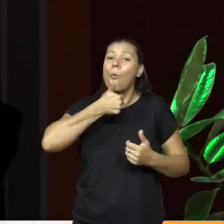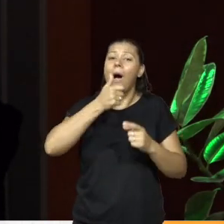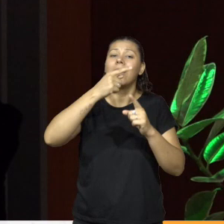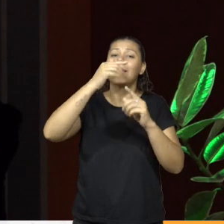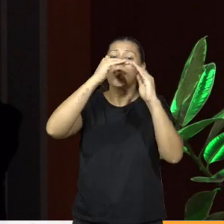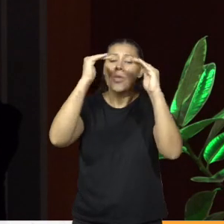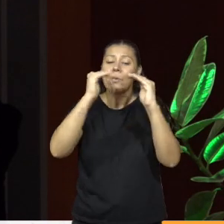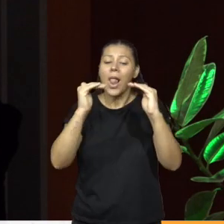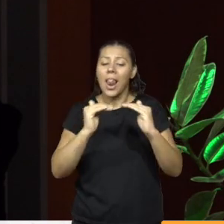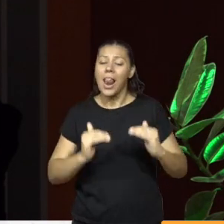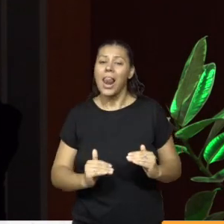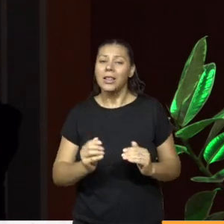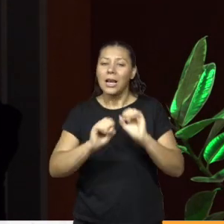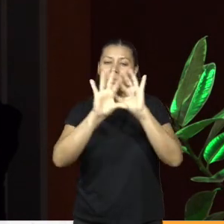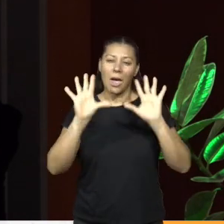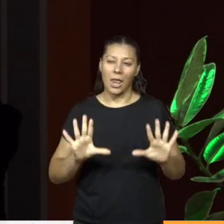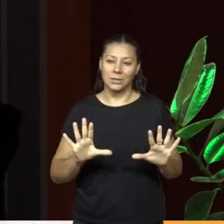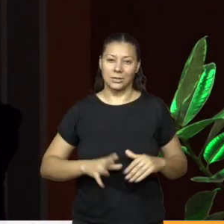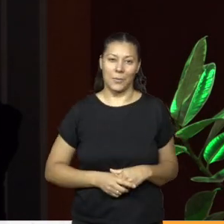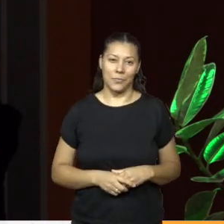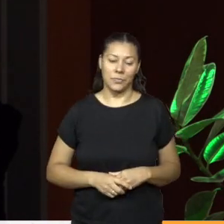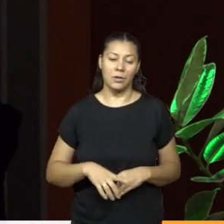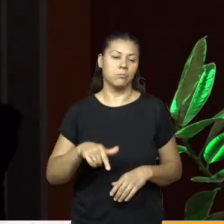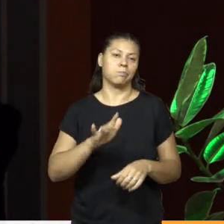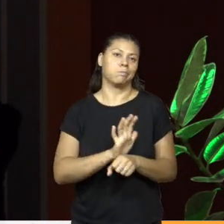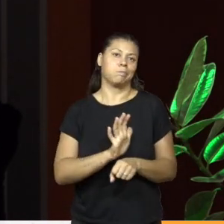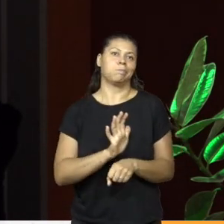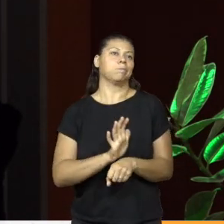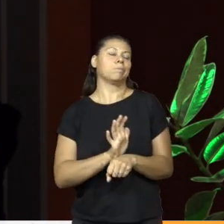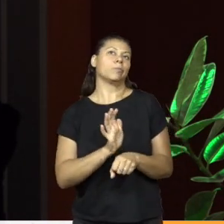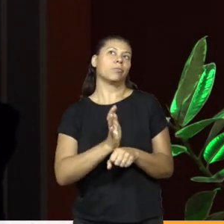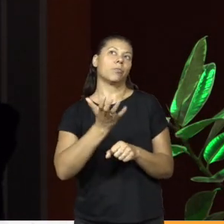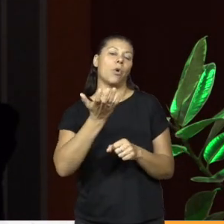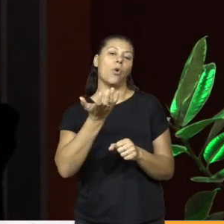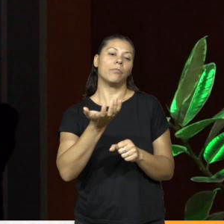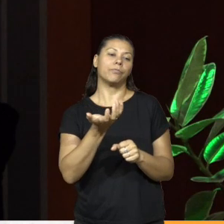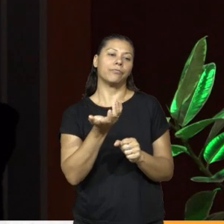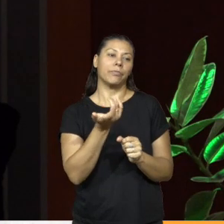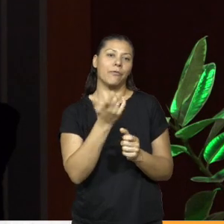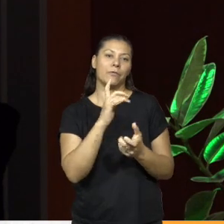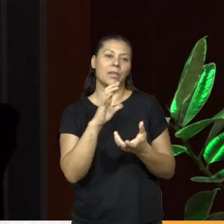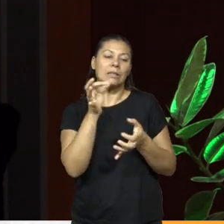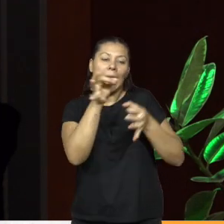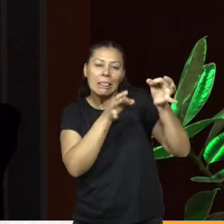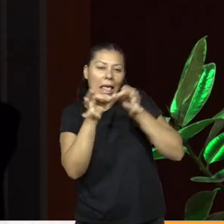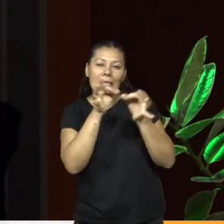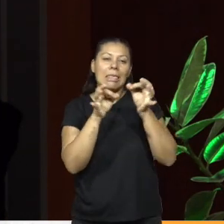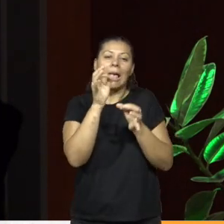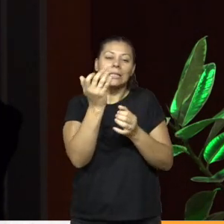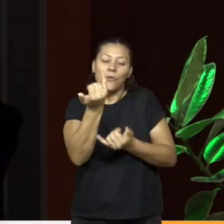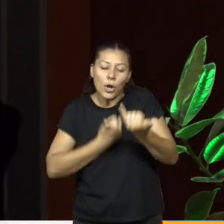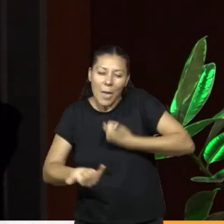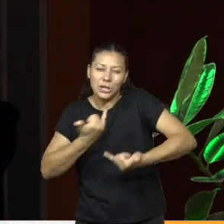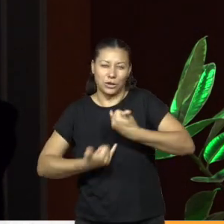agua. Digamos que son indicadores, estrategias de indicadores que utilizamos. Sabemos que no